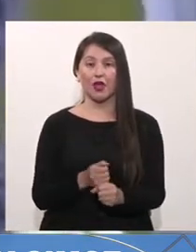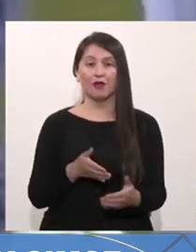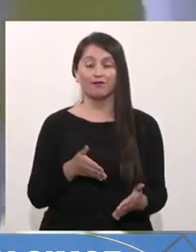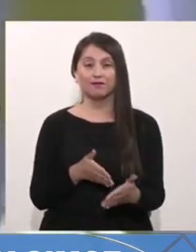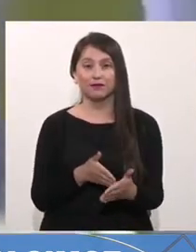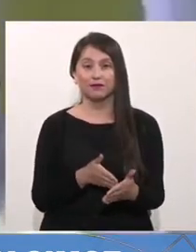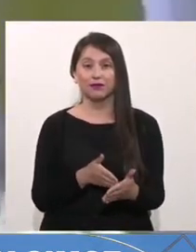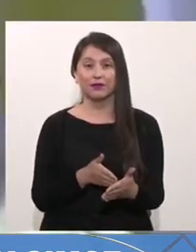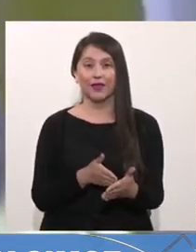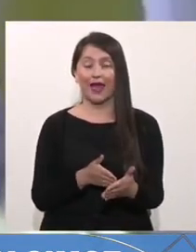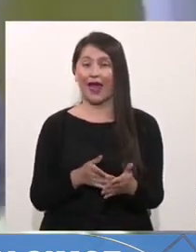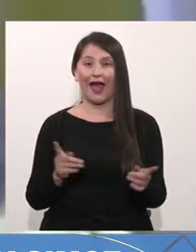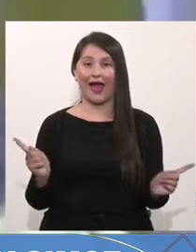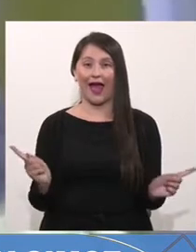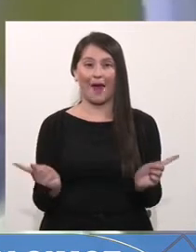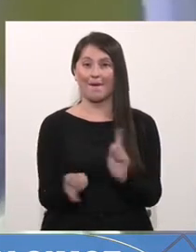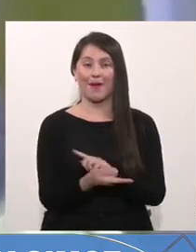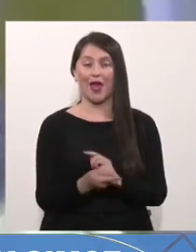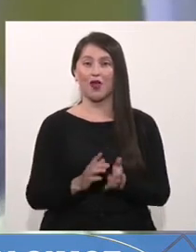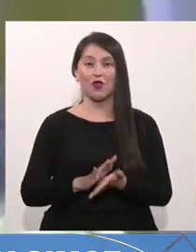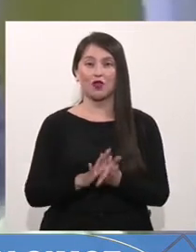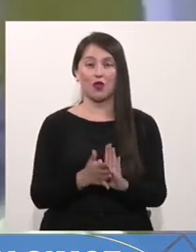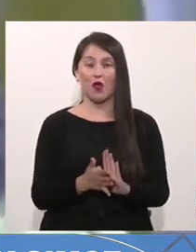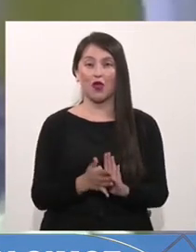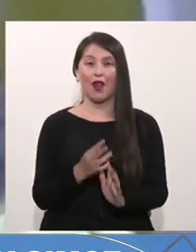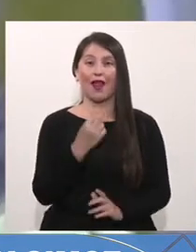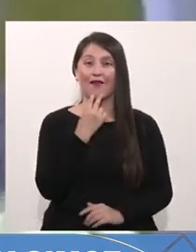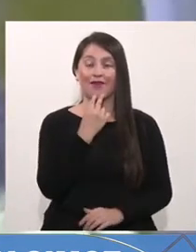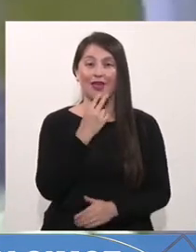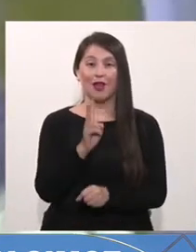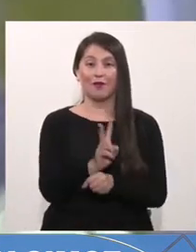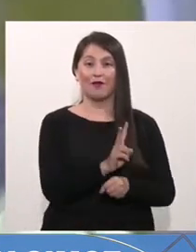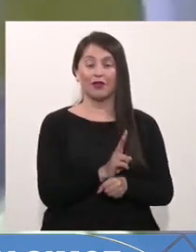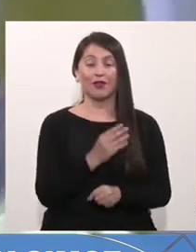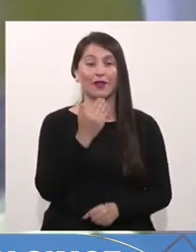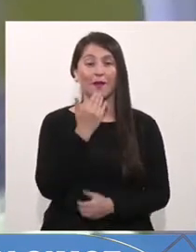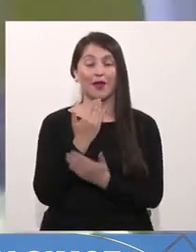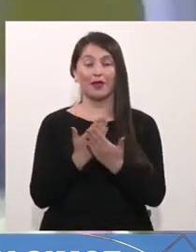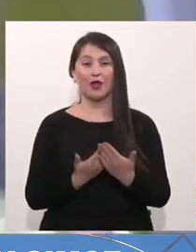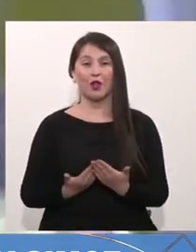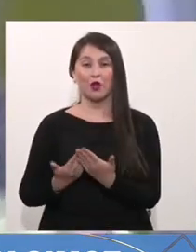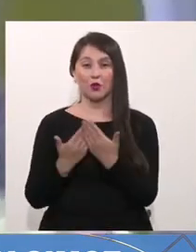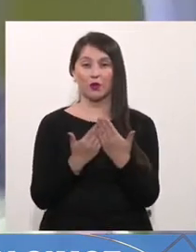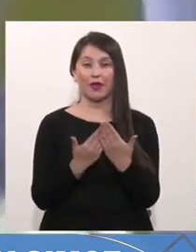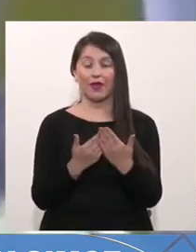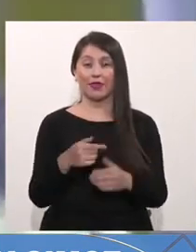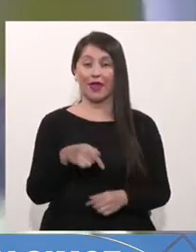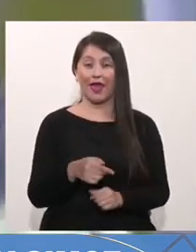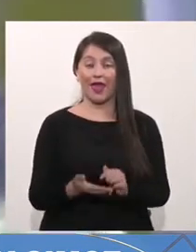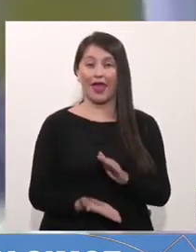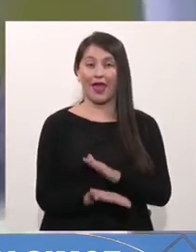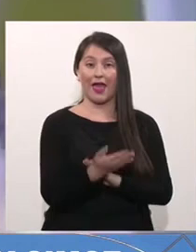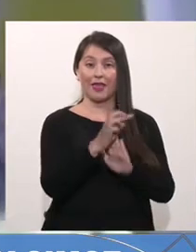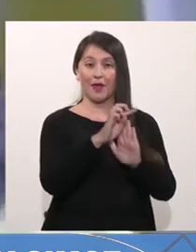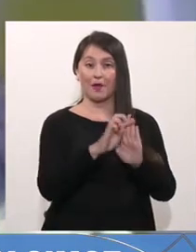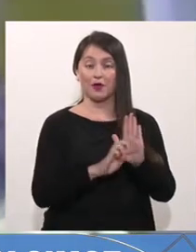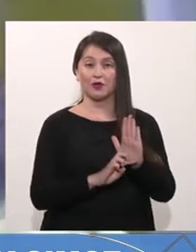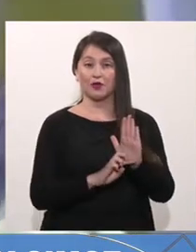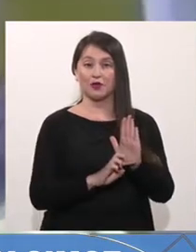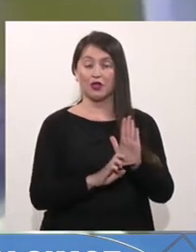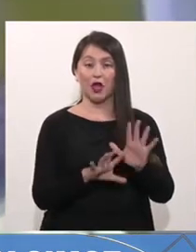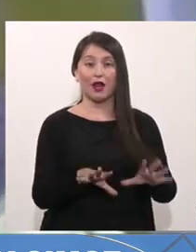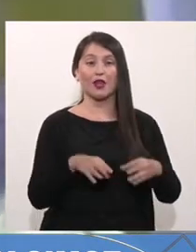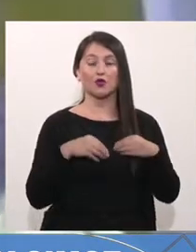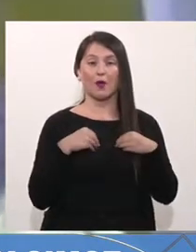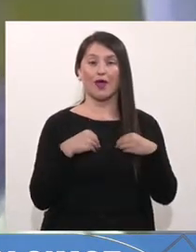escolar ha alterado por completo la vida de los profesores y también de los estudiantes. Esta moción se hace cargo del agobio de miles